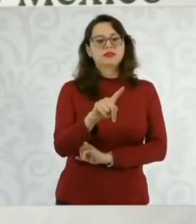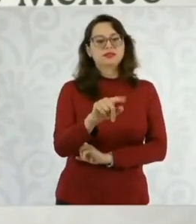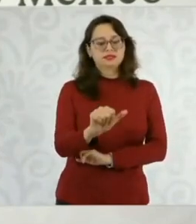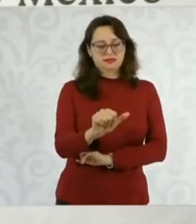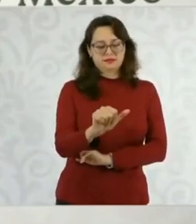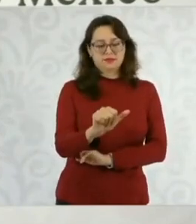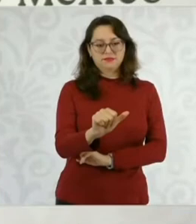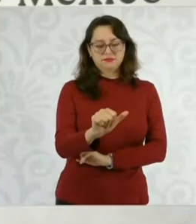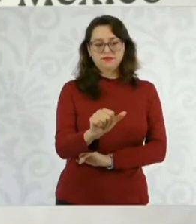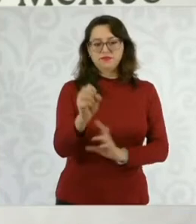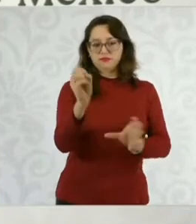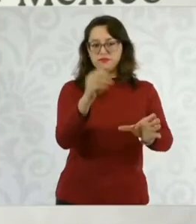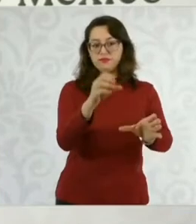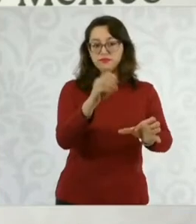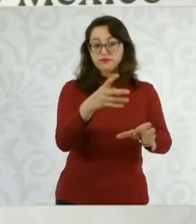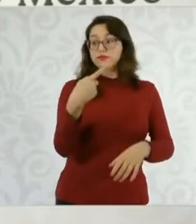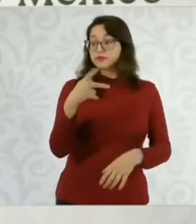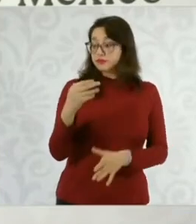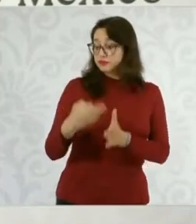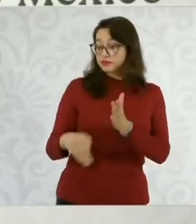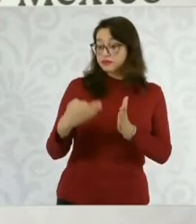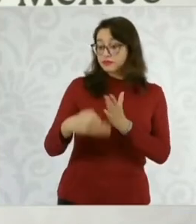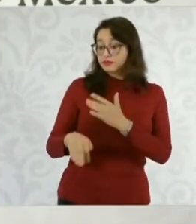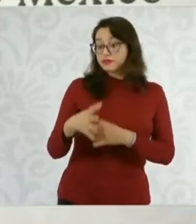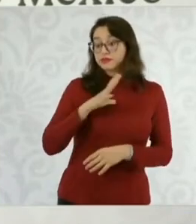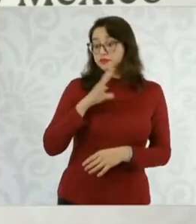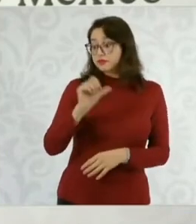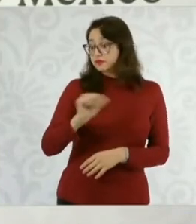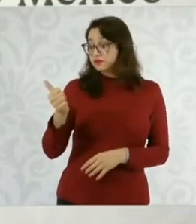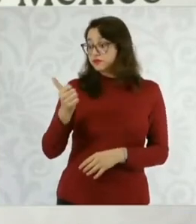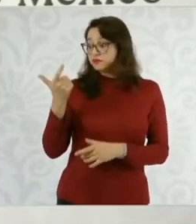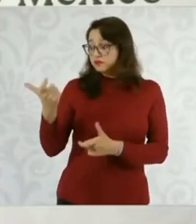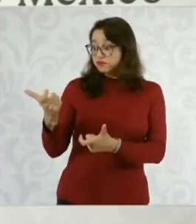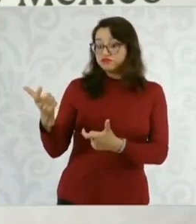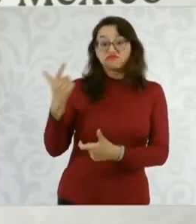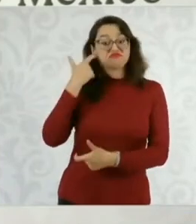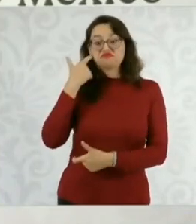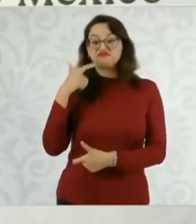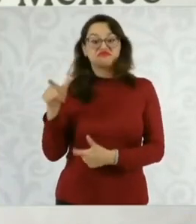y hay otros recursos que tienen amparos.